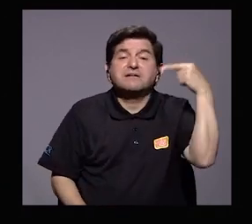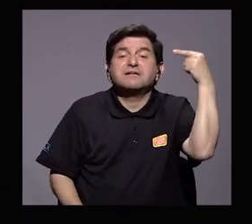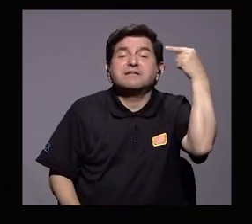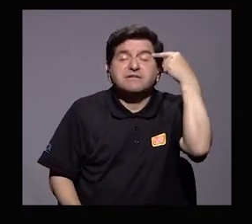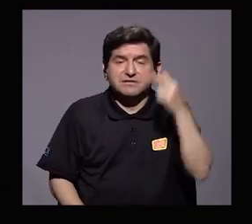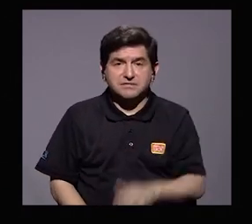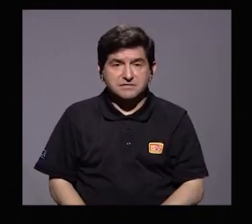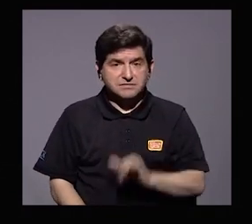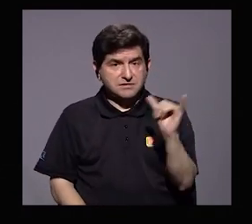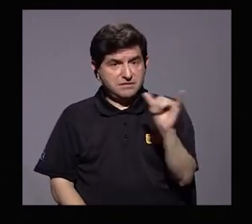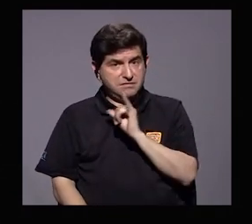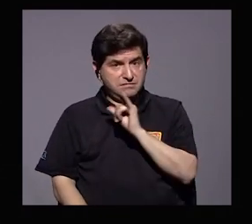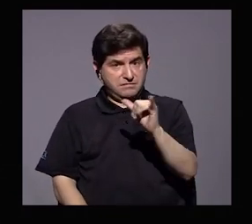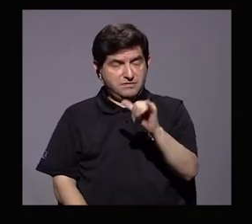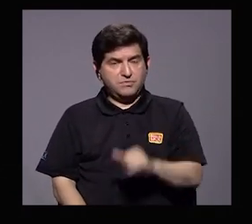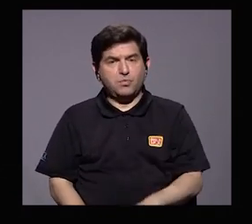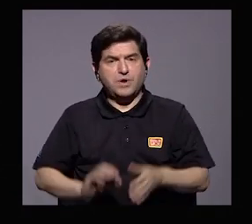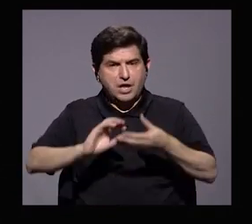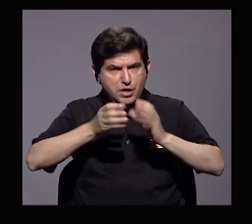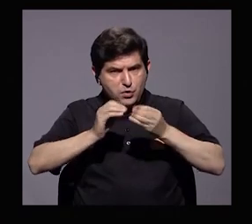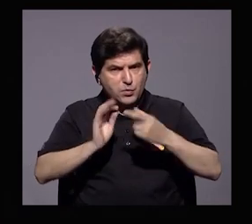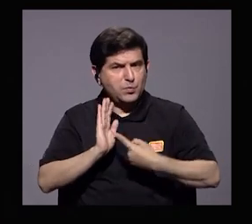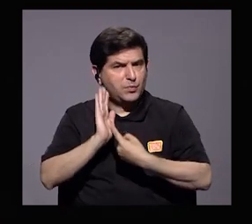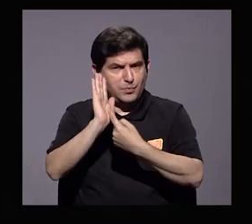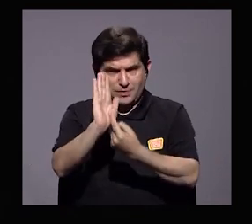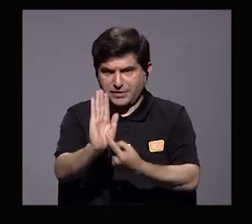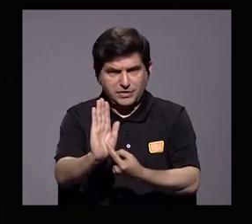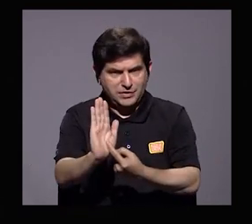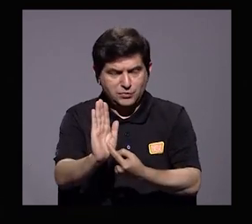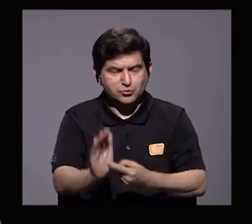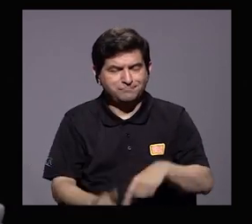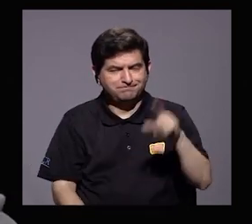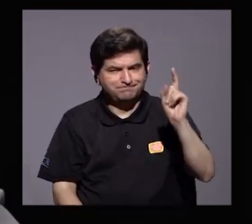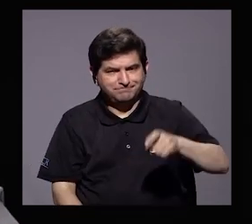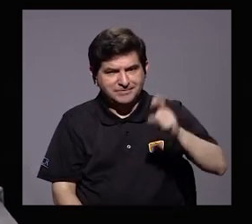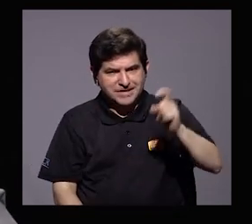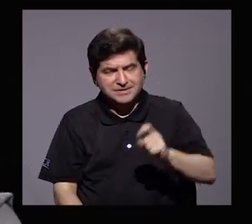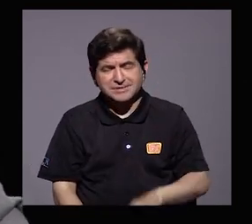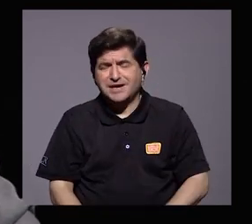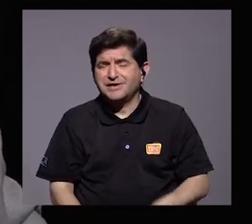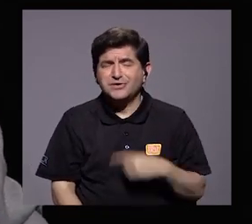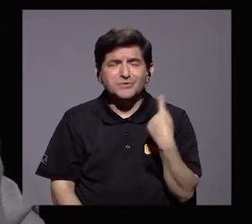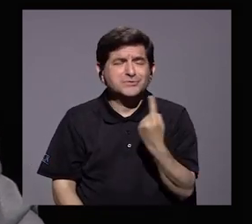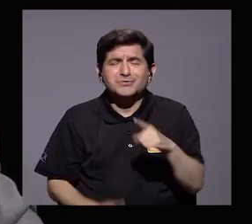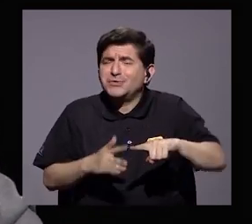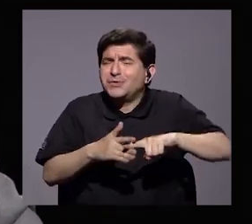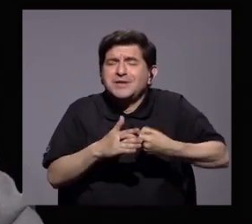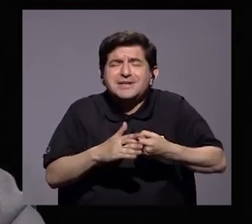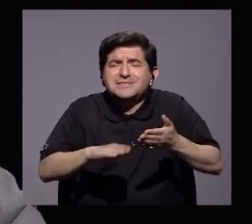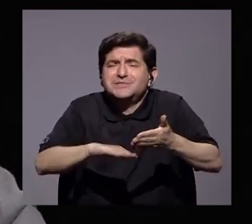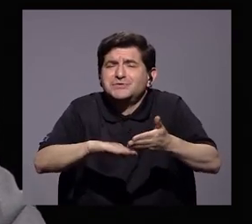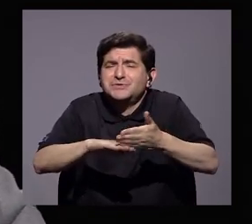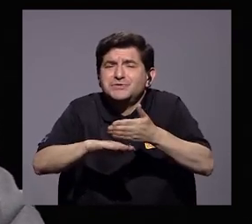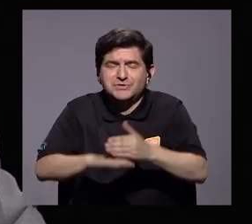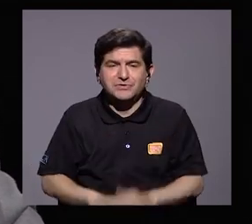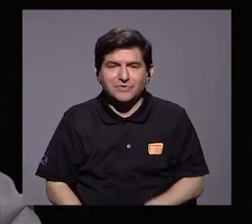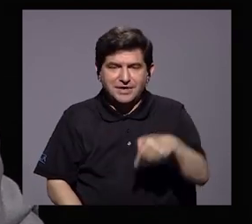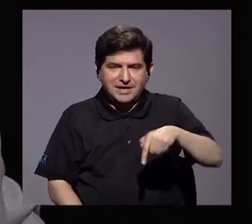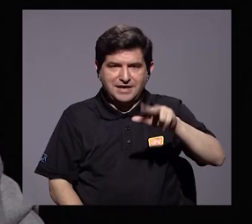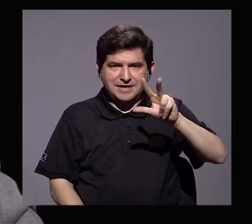lado del gobierno también tiene números que demuestran que necesariamente estamos a penas